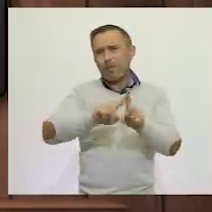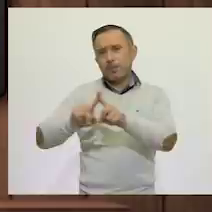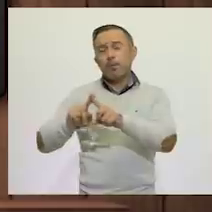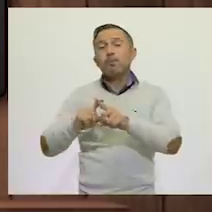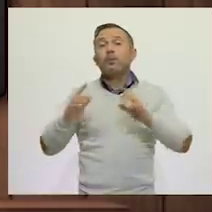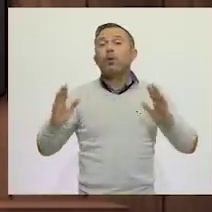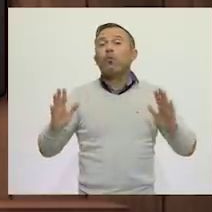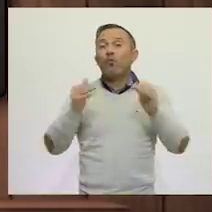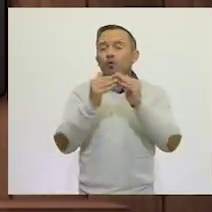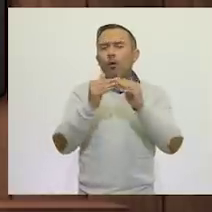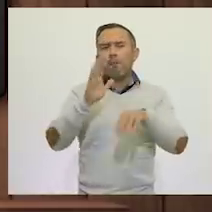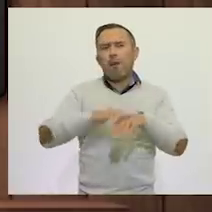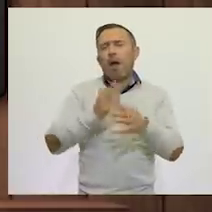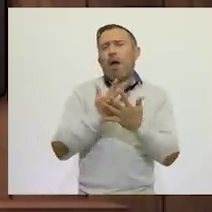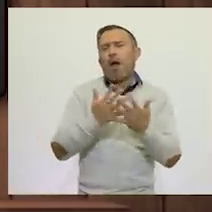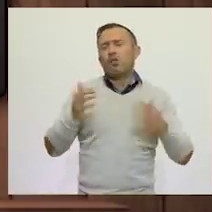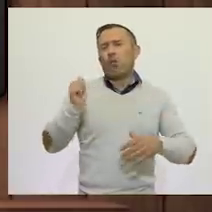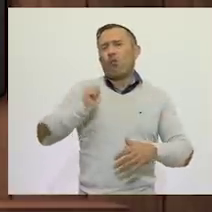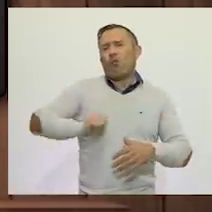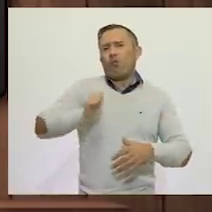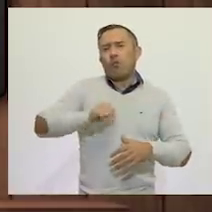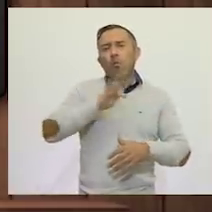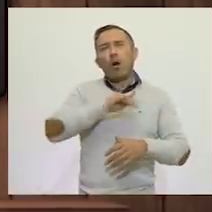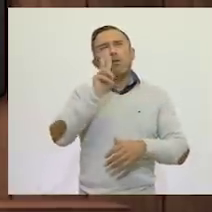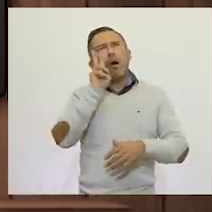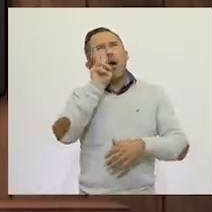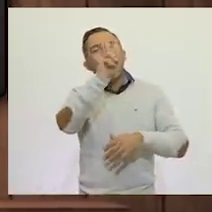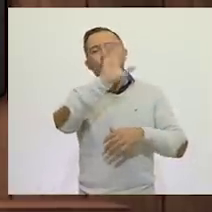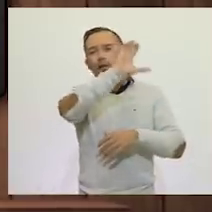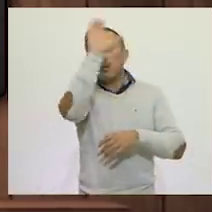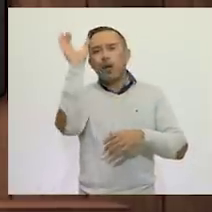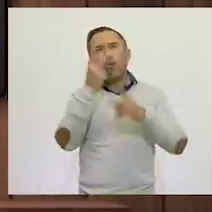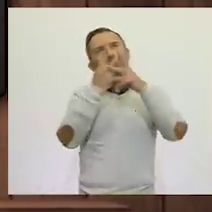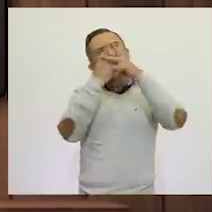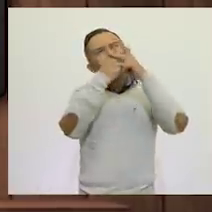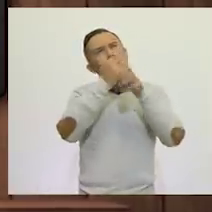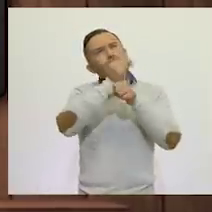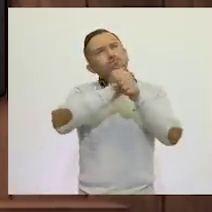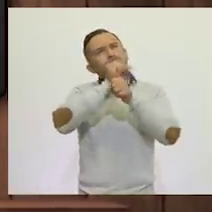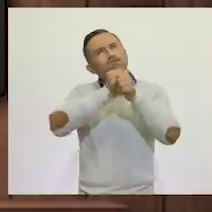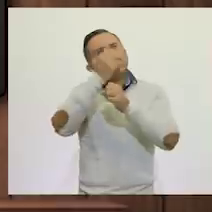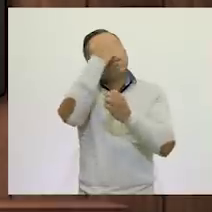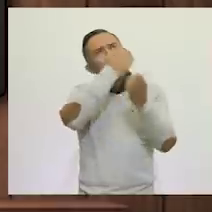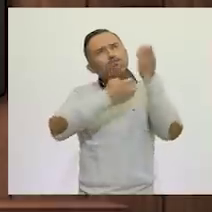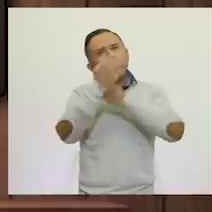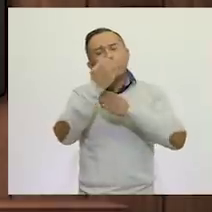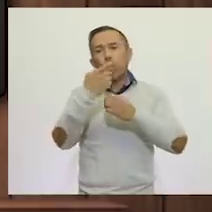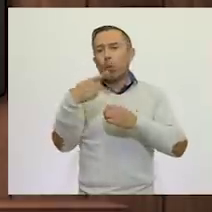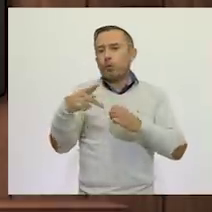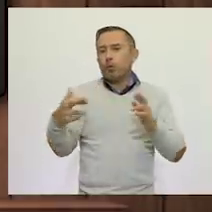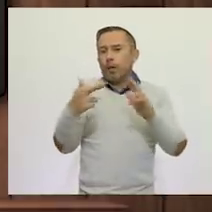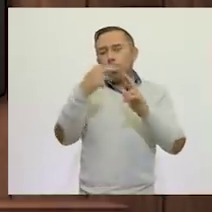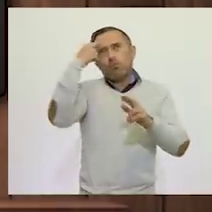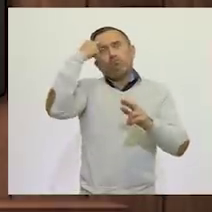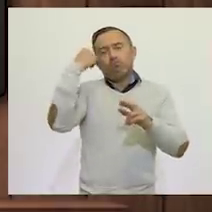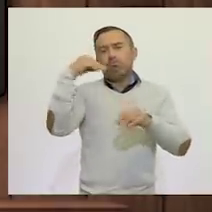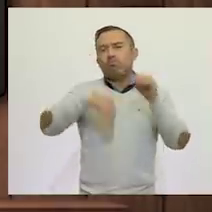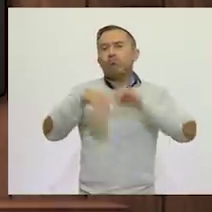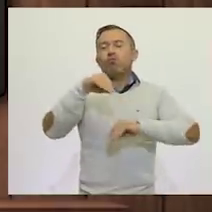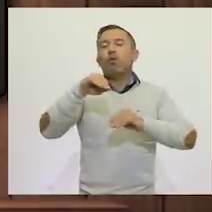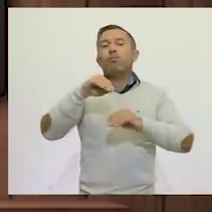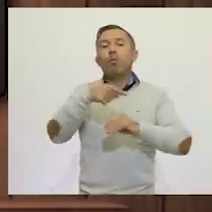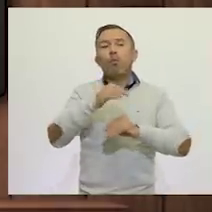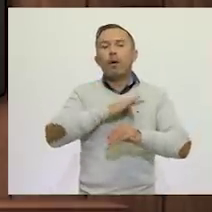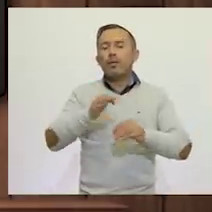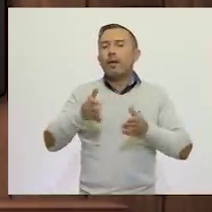una construcción monumental que favoreció la observación astronómica. Reflejaba las ideas religiosas y reconstruía el mundo divino mediante